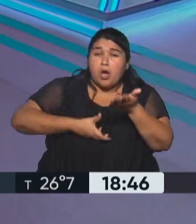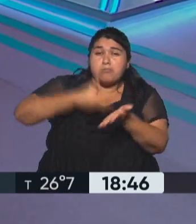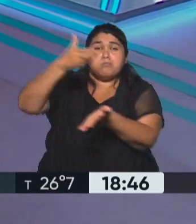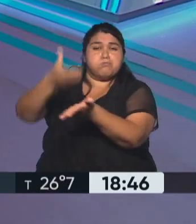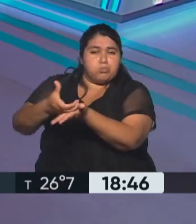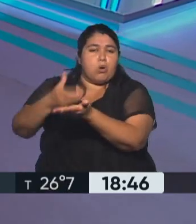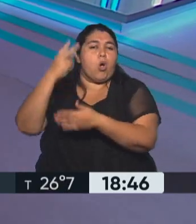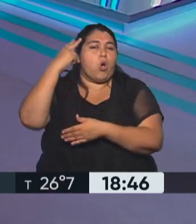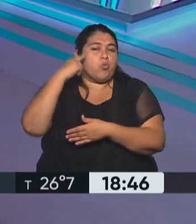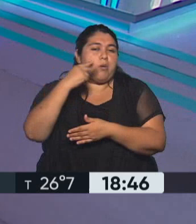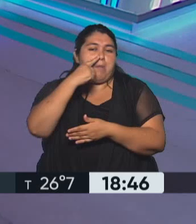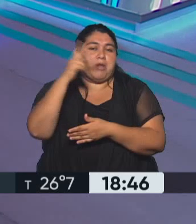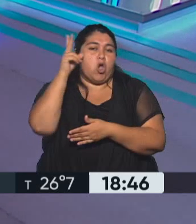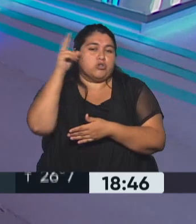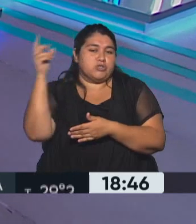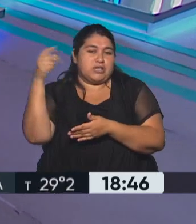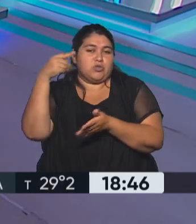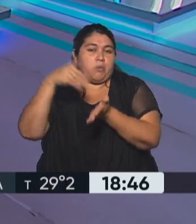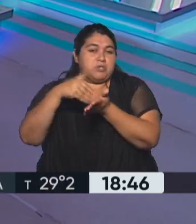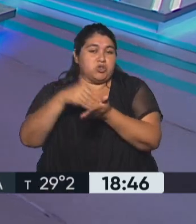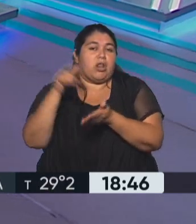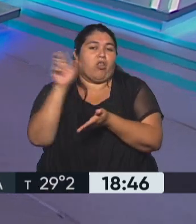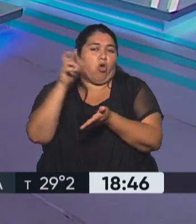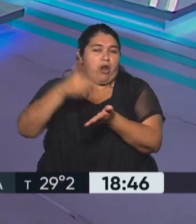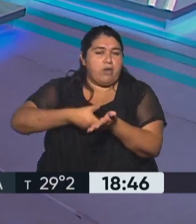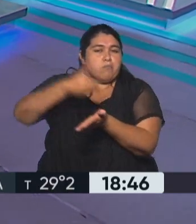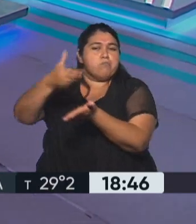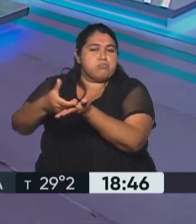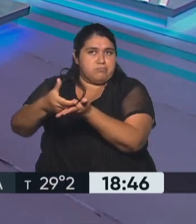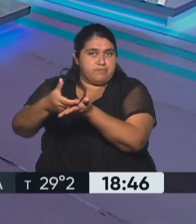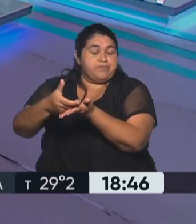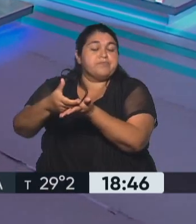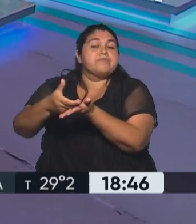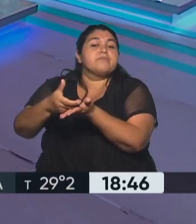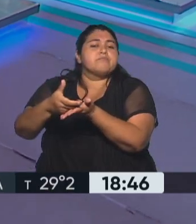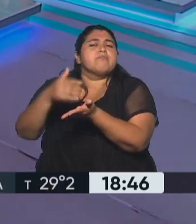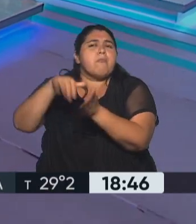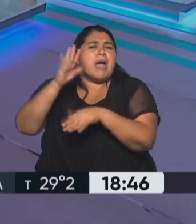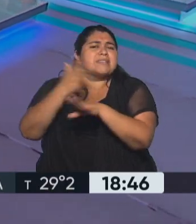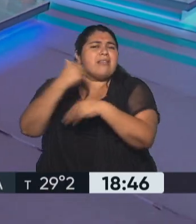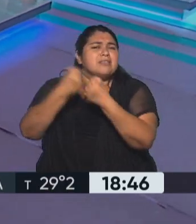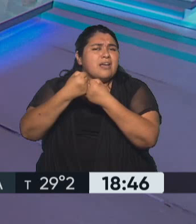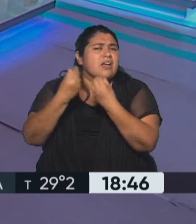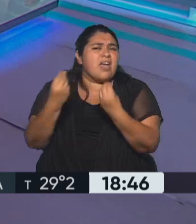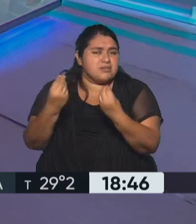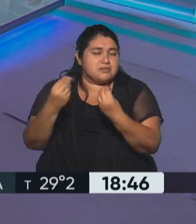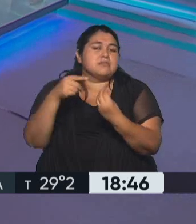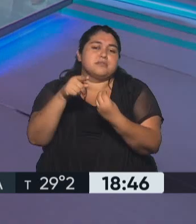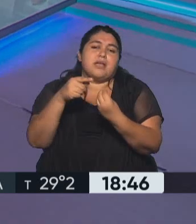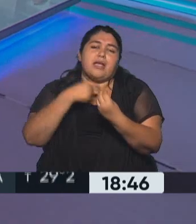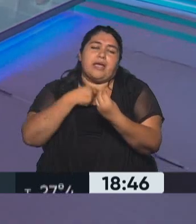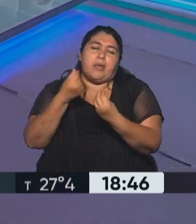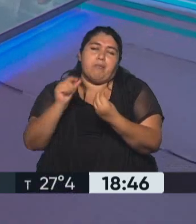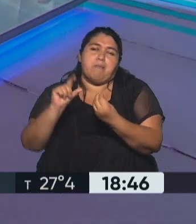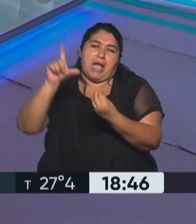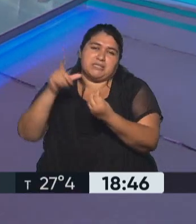será de 9.800 millones de dólares. Lo que está pactado es que siempre entre un poco más,